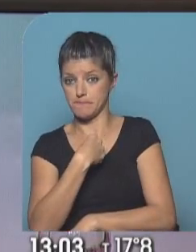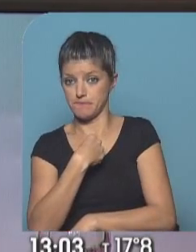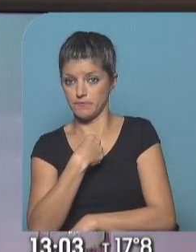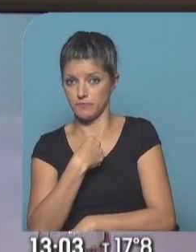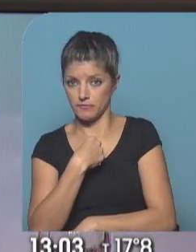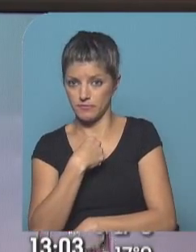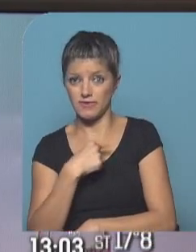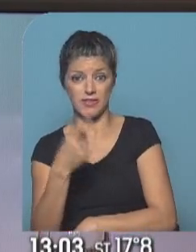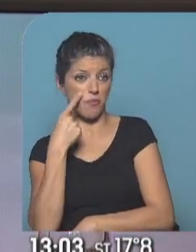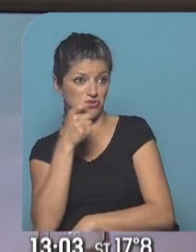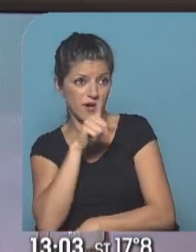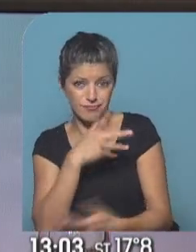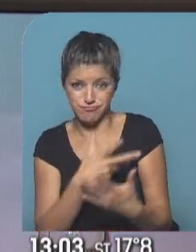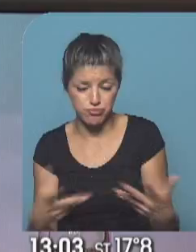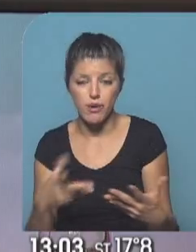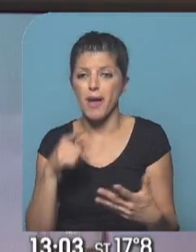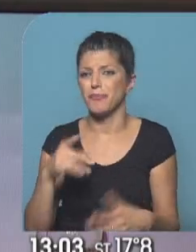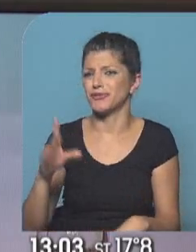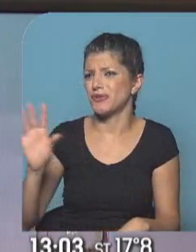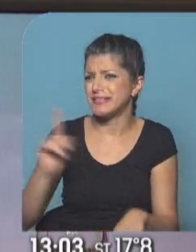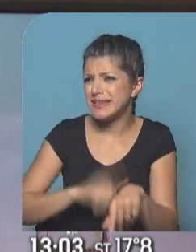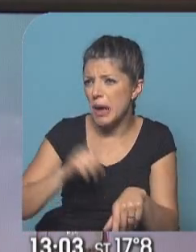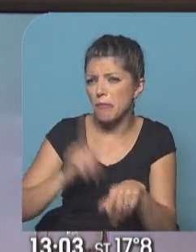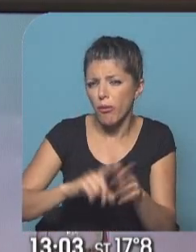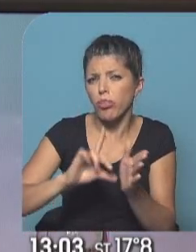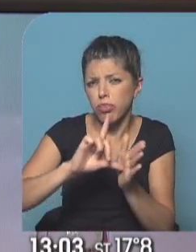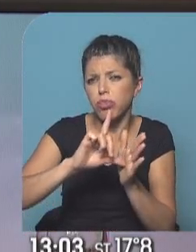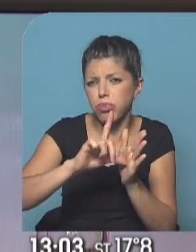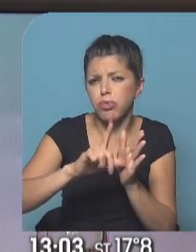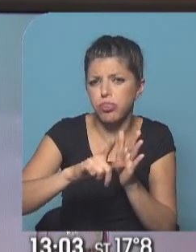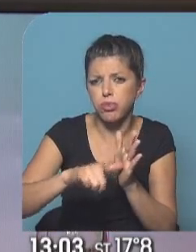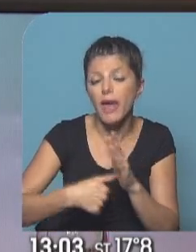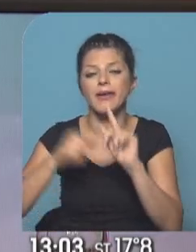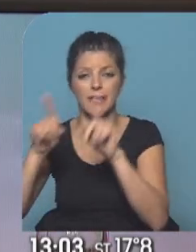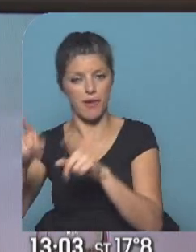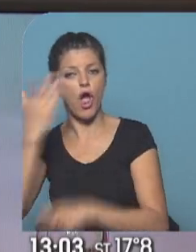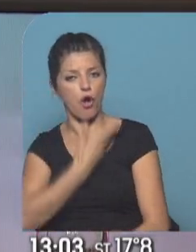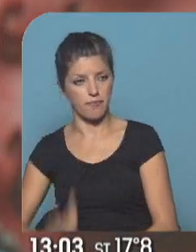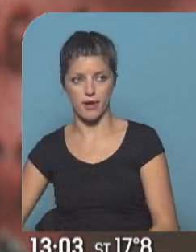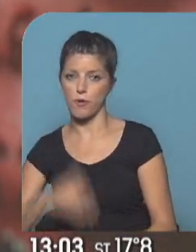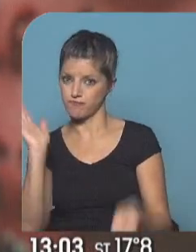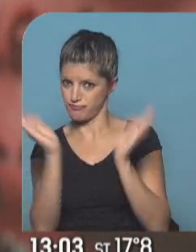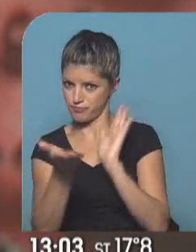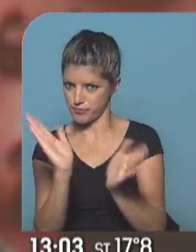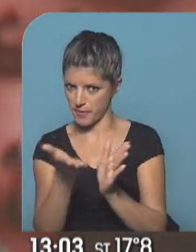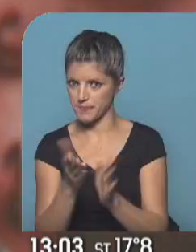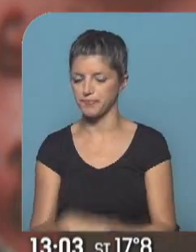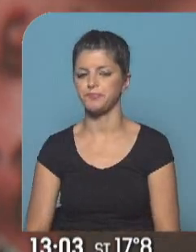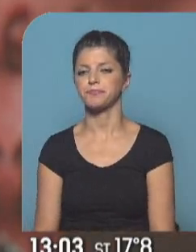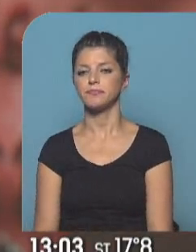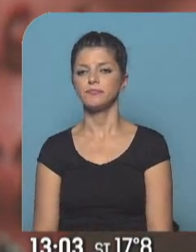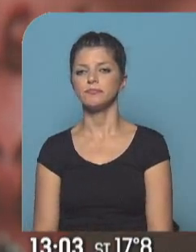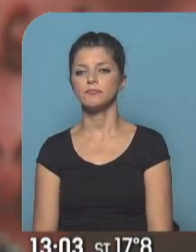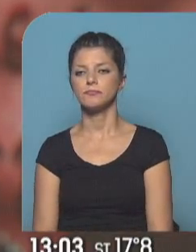gente durante tanto tiempo, y además es verdad que el gobierno apeló a la represión también en las calles, ¿no? Pablo, continuando con este